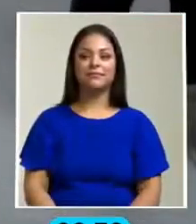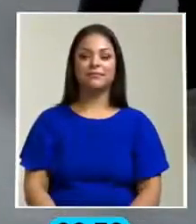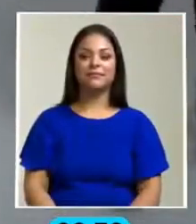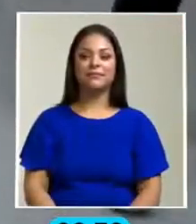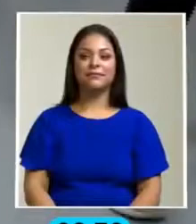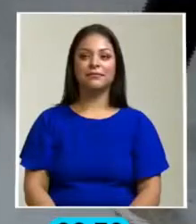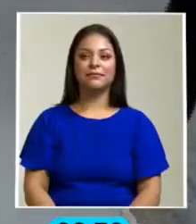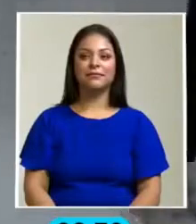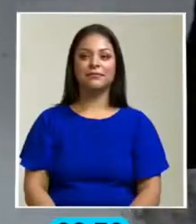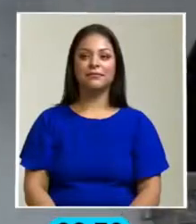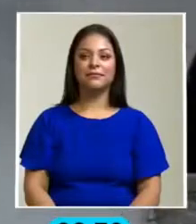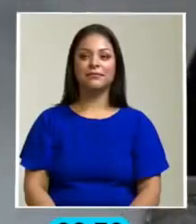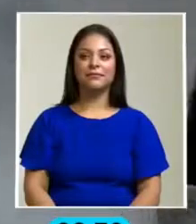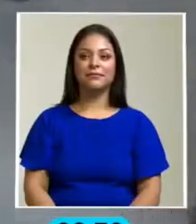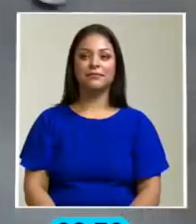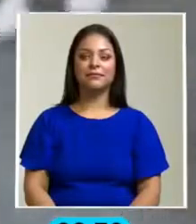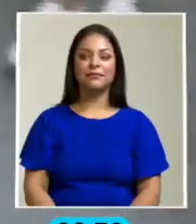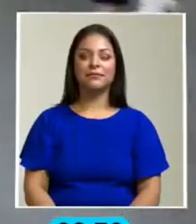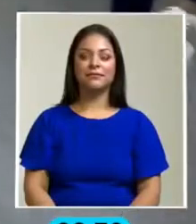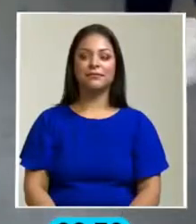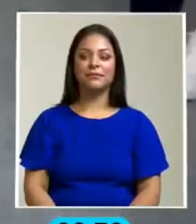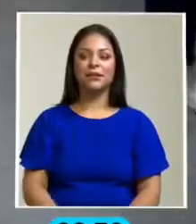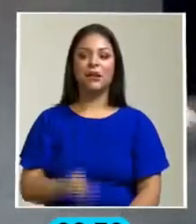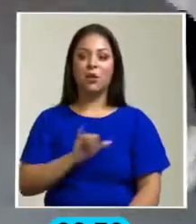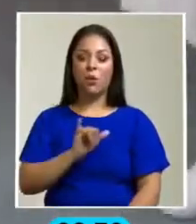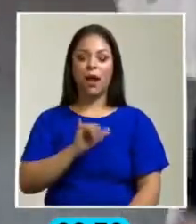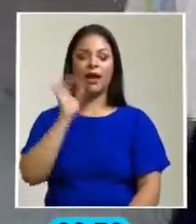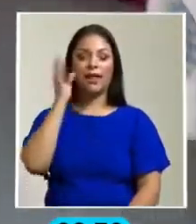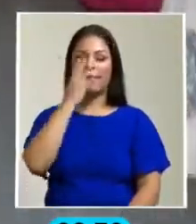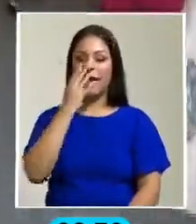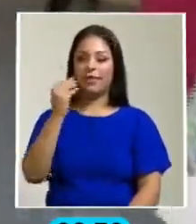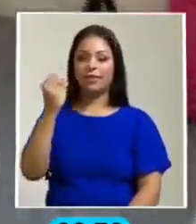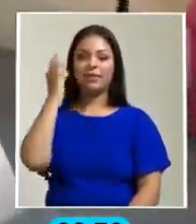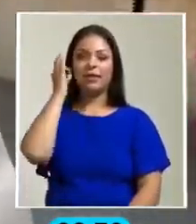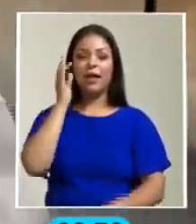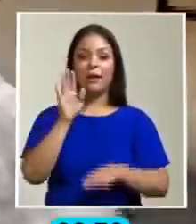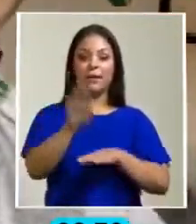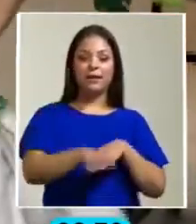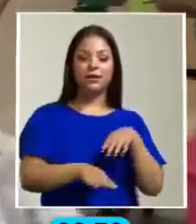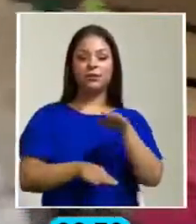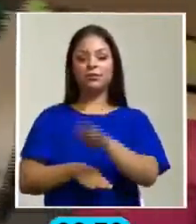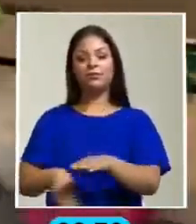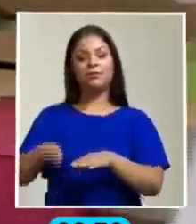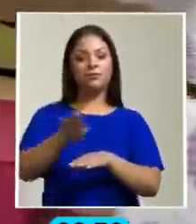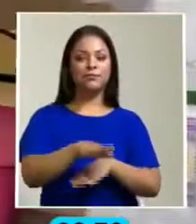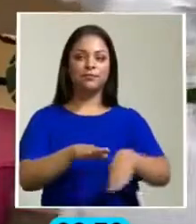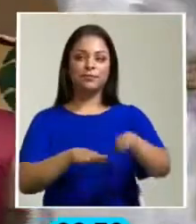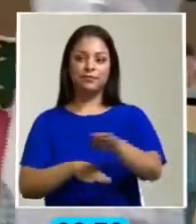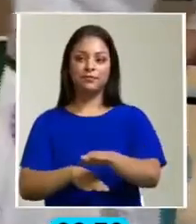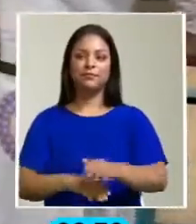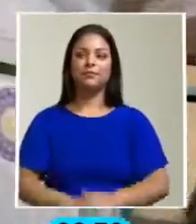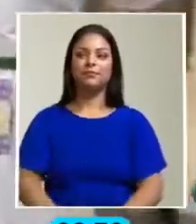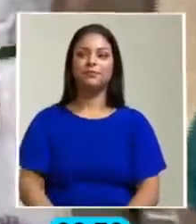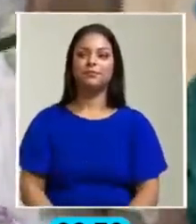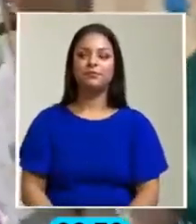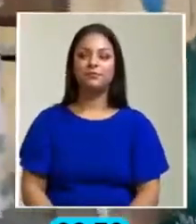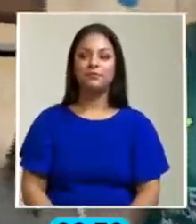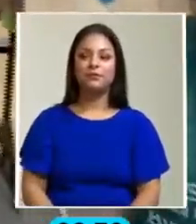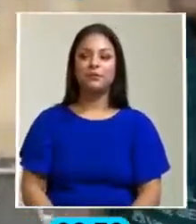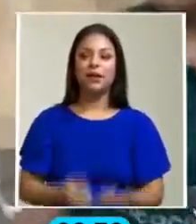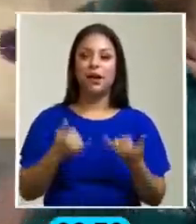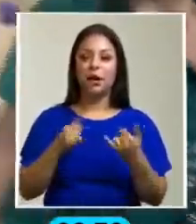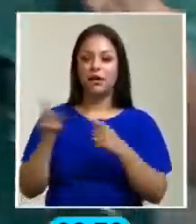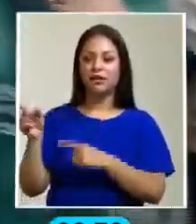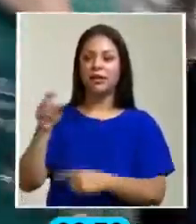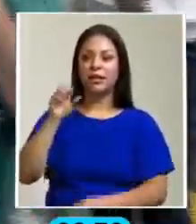¿Qué le parece? Como el de la danza, pasito adelante. Pasito atrás, ya practicamos, claro que sí. Ahora va Sofi. Ahora Sofi, eso,